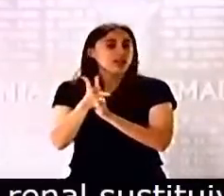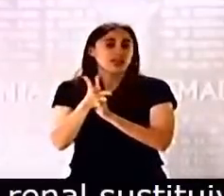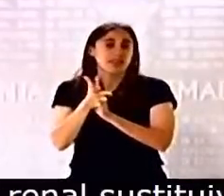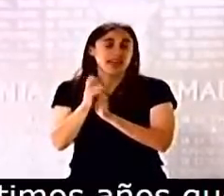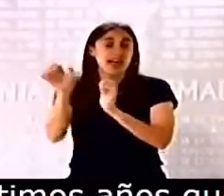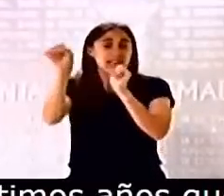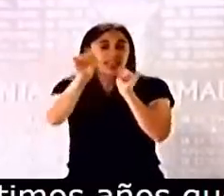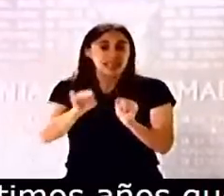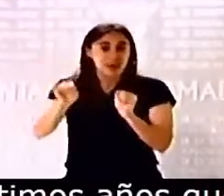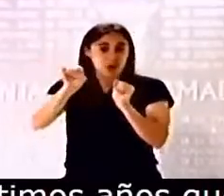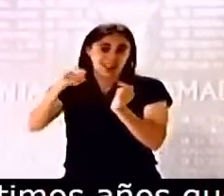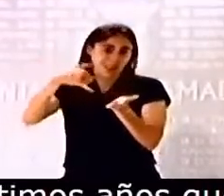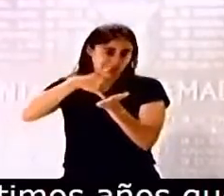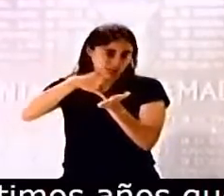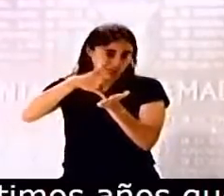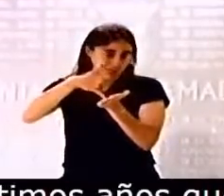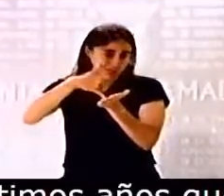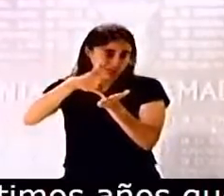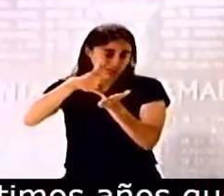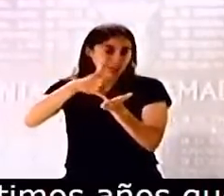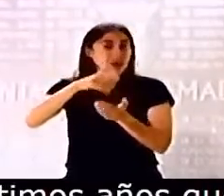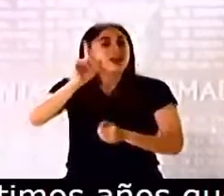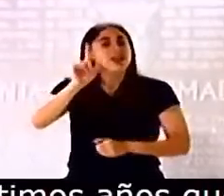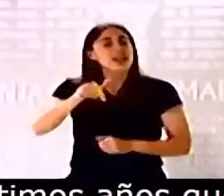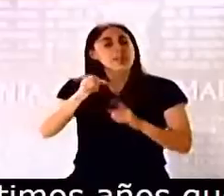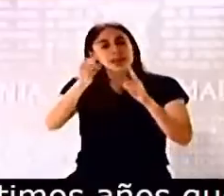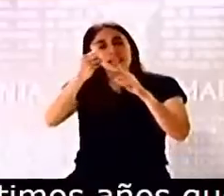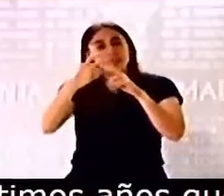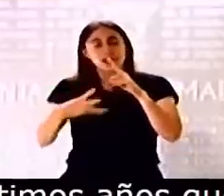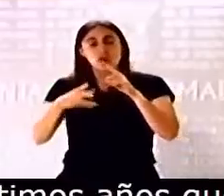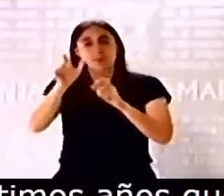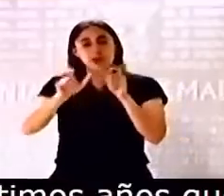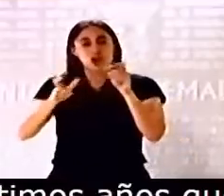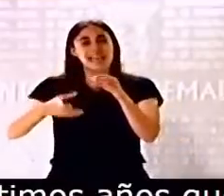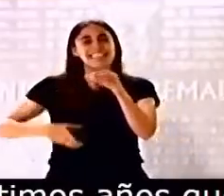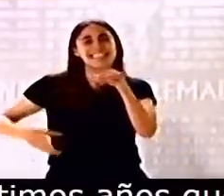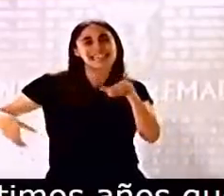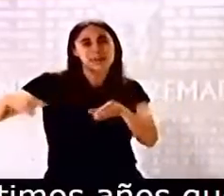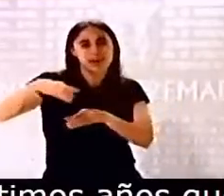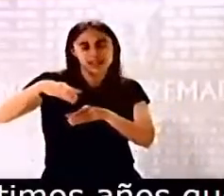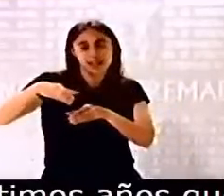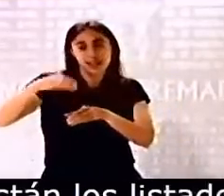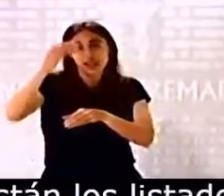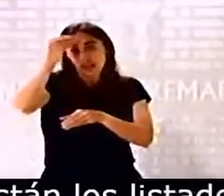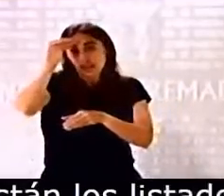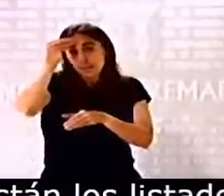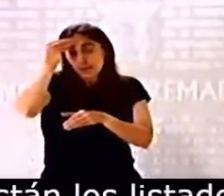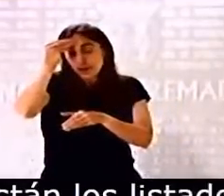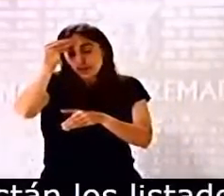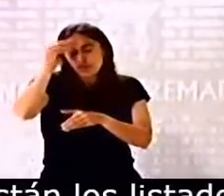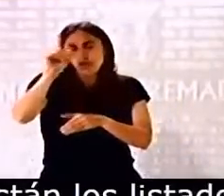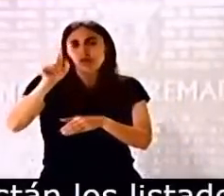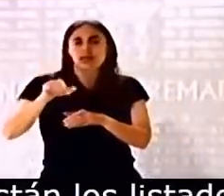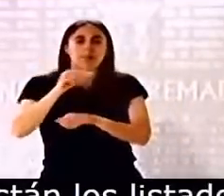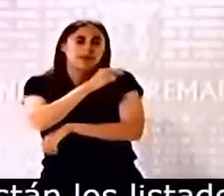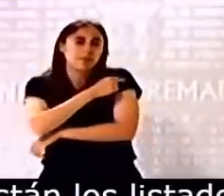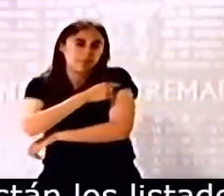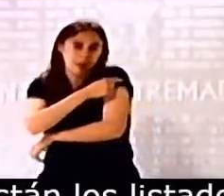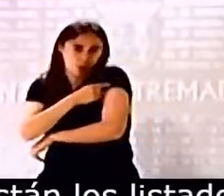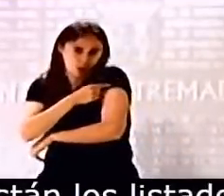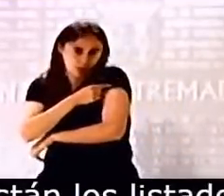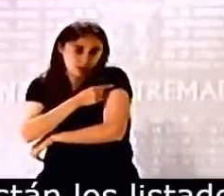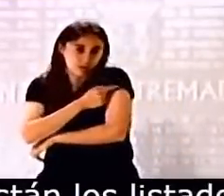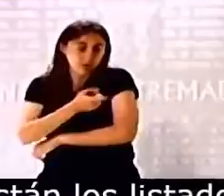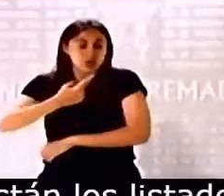inmunidad, y están los listados de las personas trasplantadas y supongo que también se estarán vacunando.